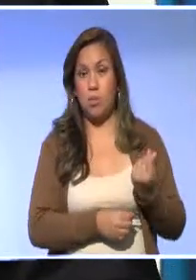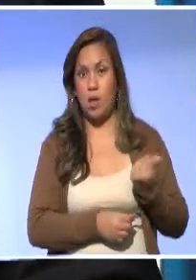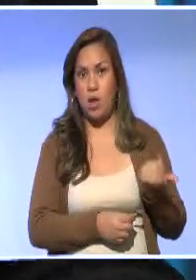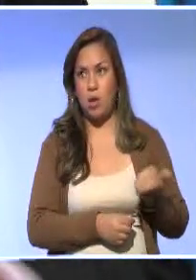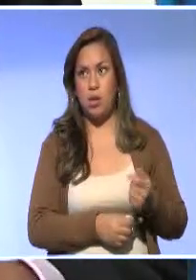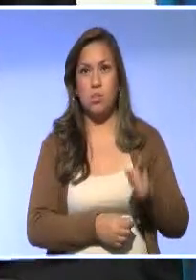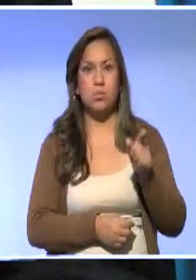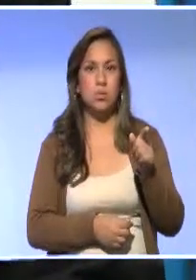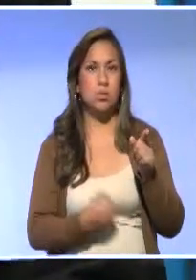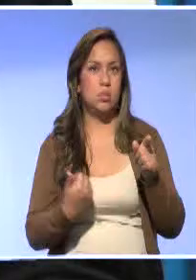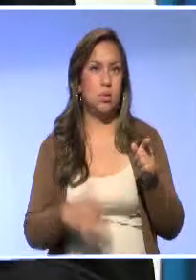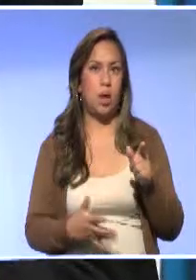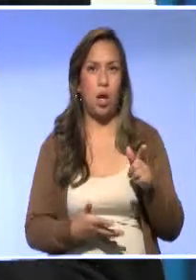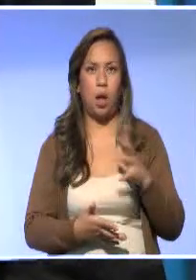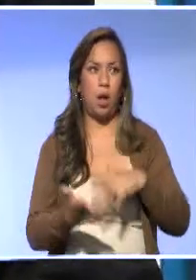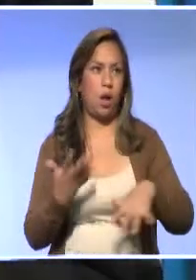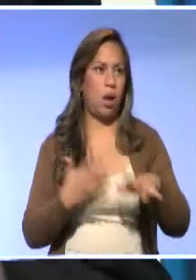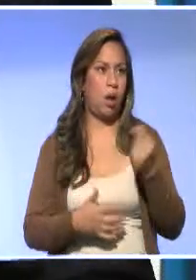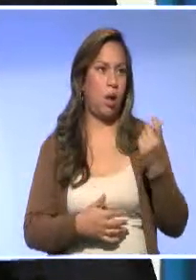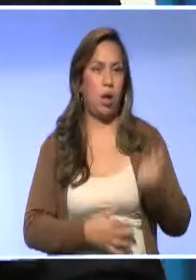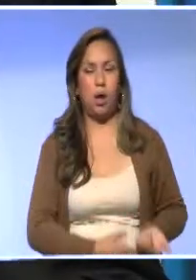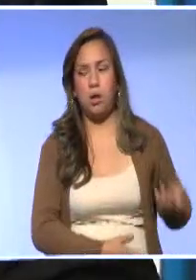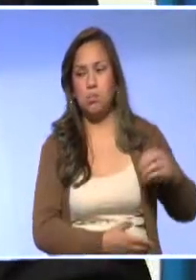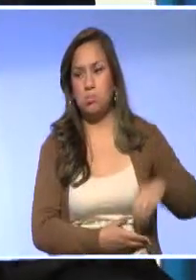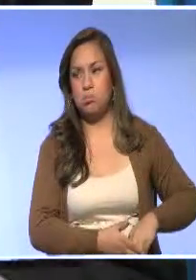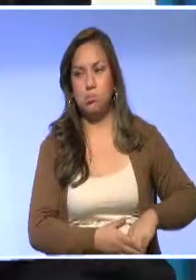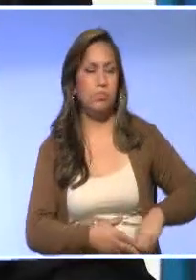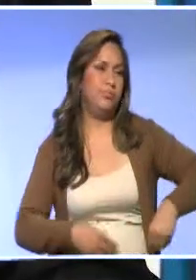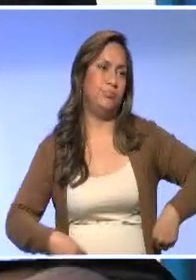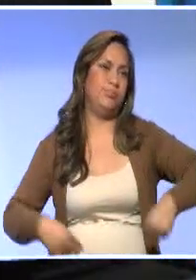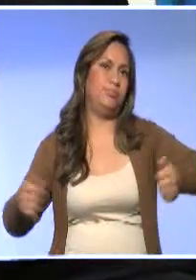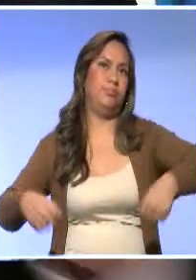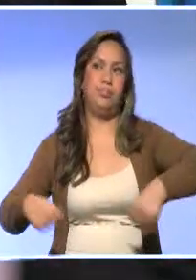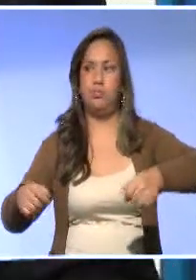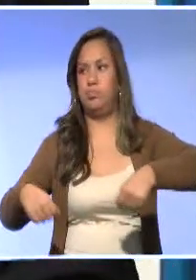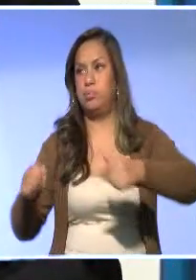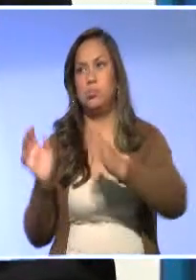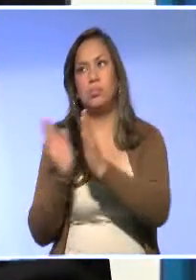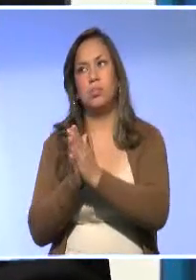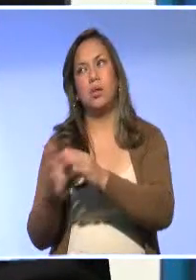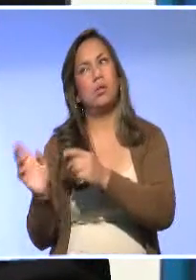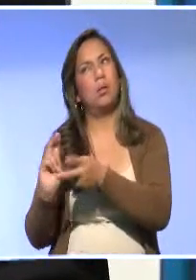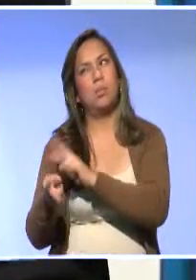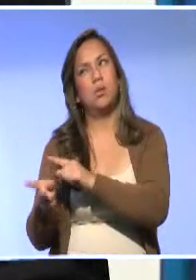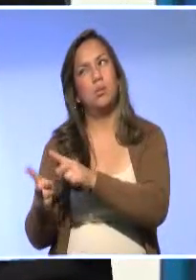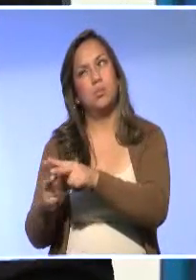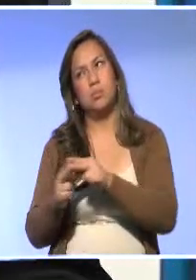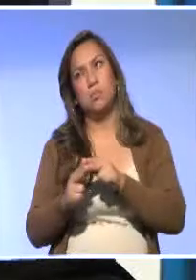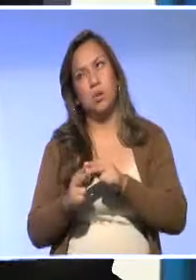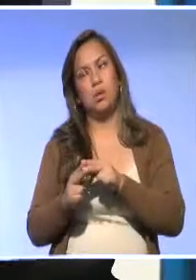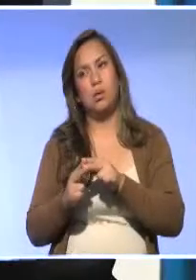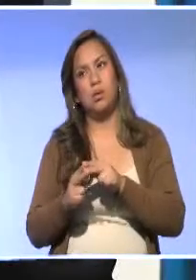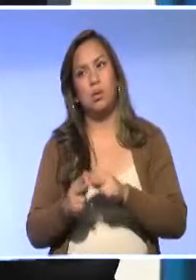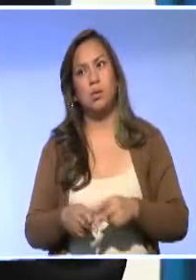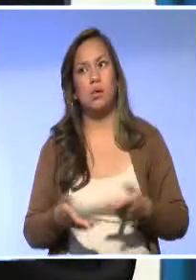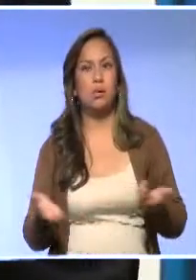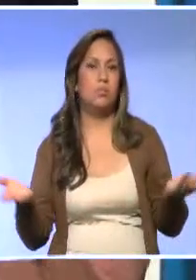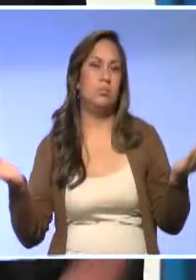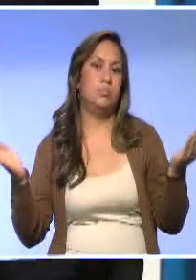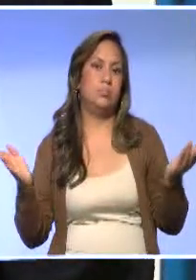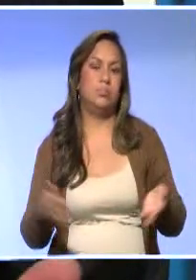desordenado usted sabe que el dinero que le entra al bolsillo dinero que se gasta y es más gasta le pide prestado al vecino durante todos los días entonces seguramente